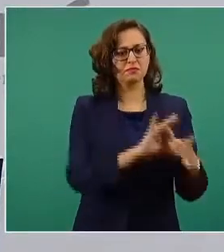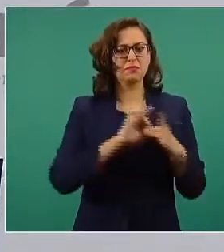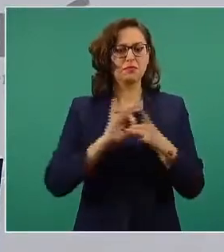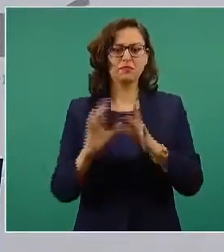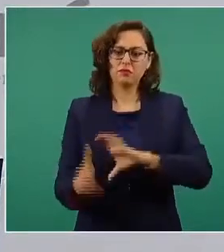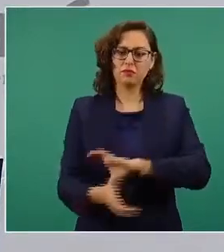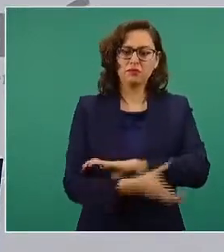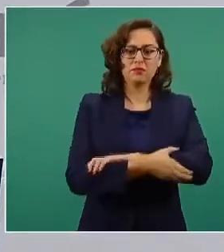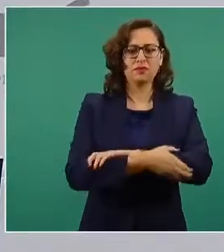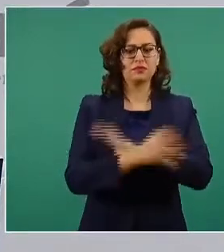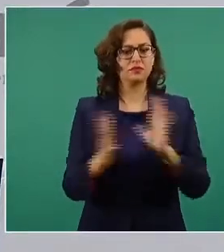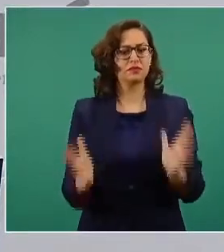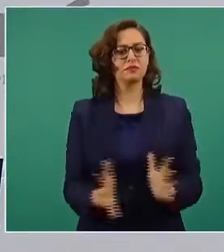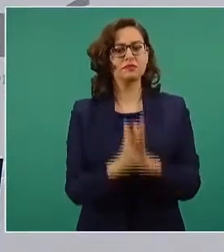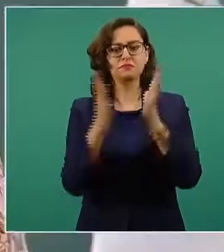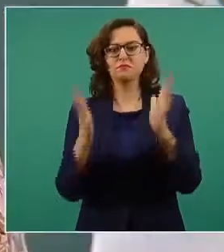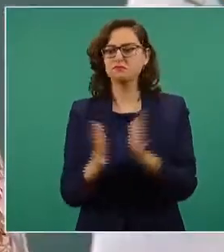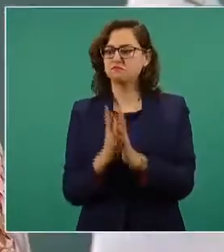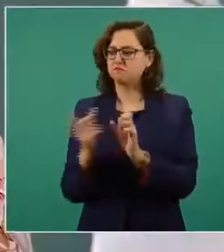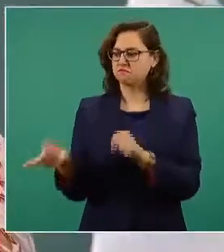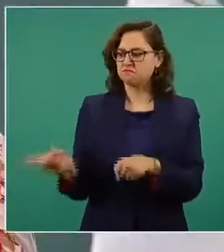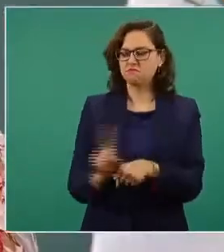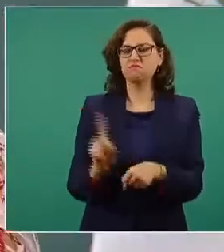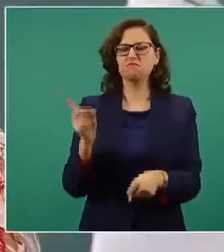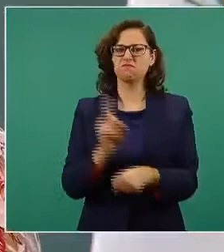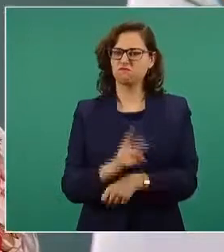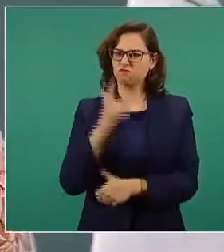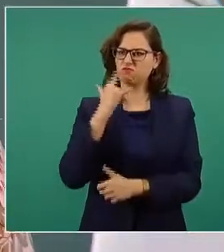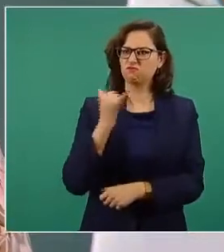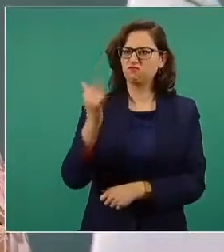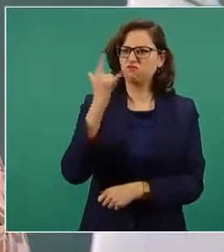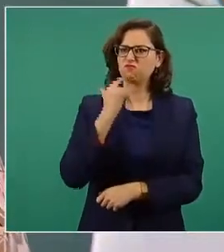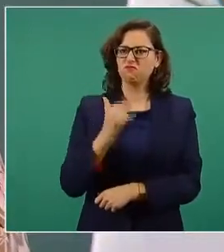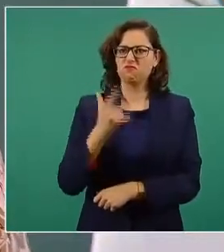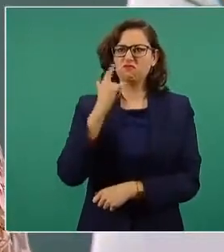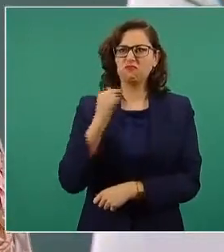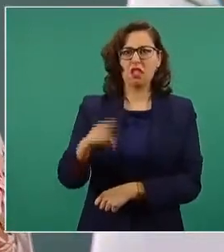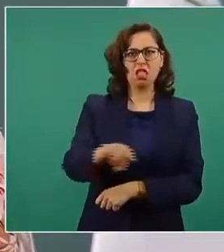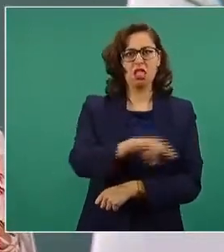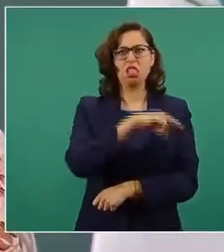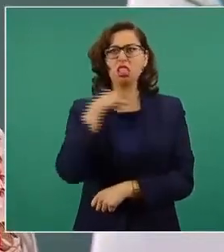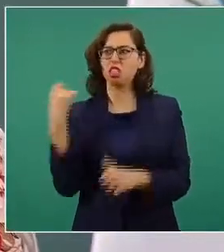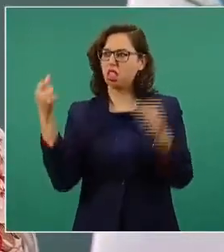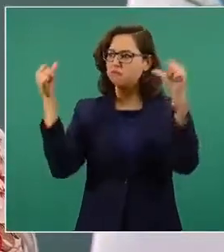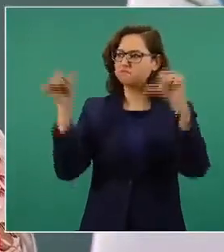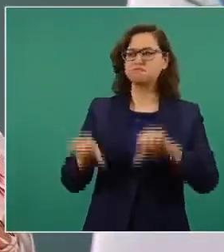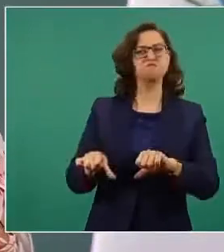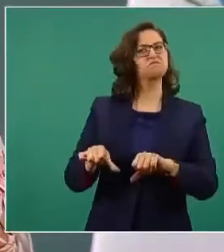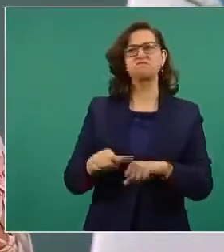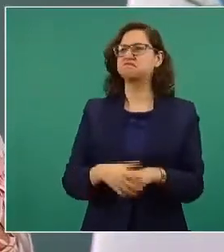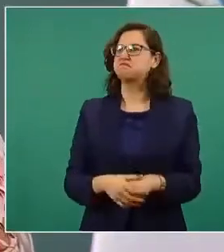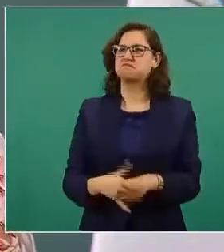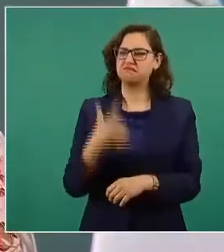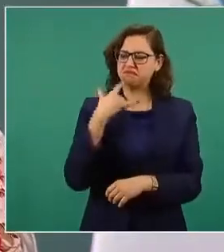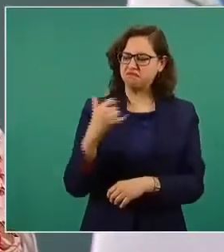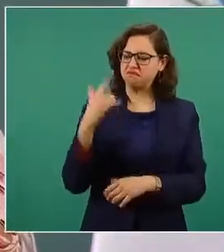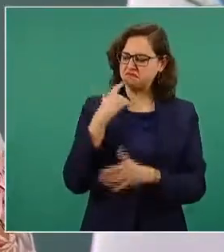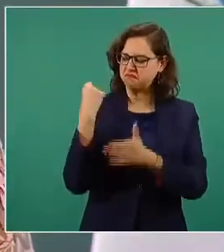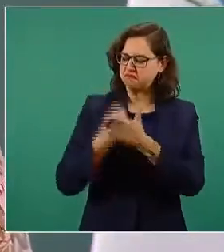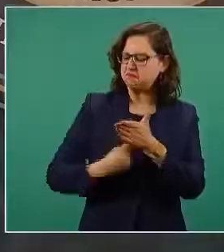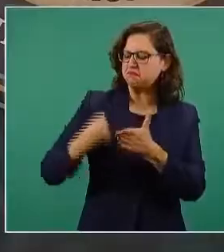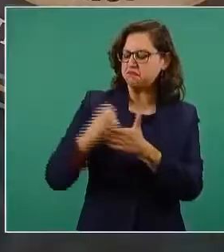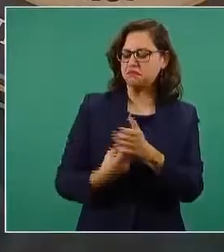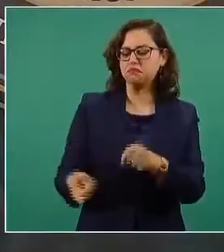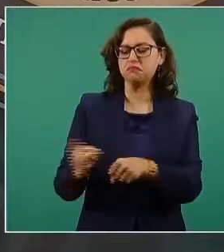al mundo todos los días que nada la vence. Como jefa de gobierno de esta hermosa y grandiosa Ciudad de México, no